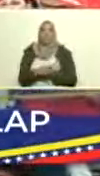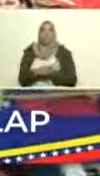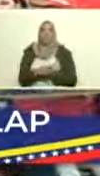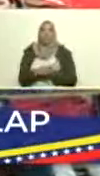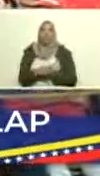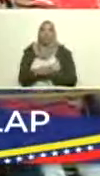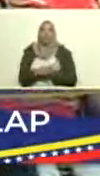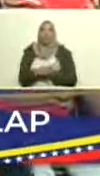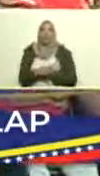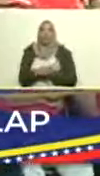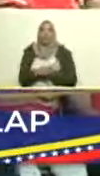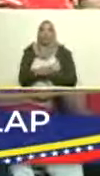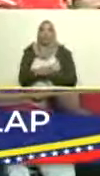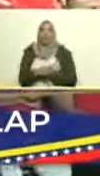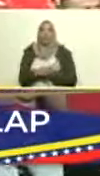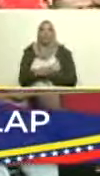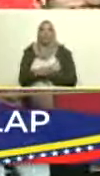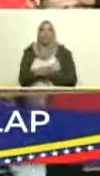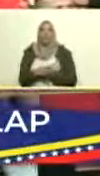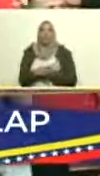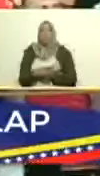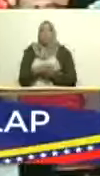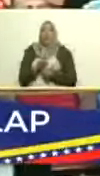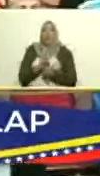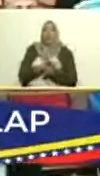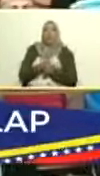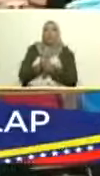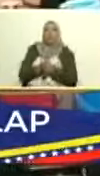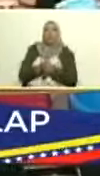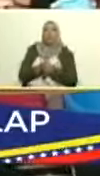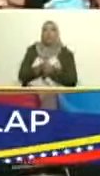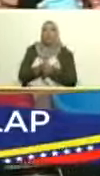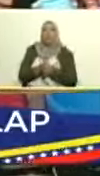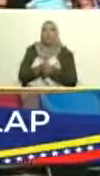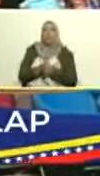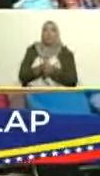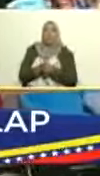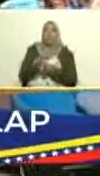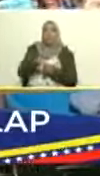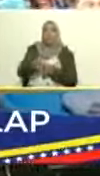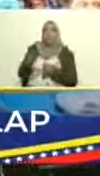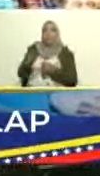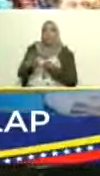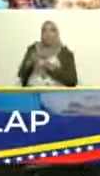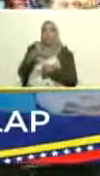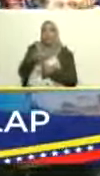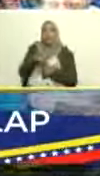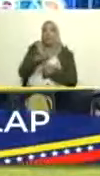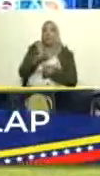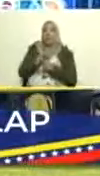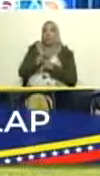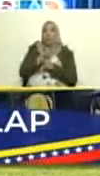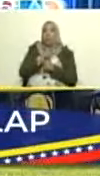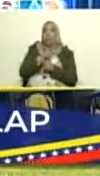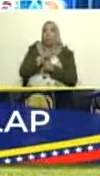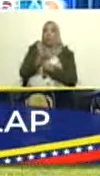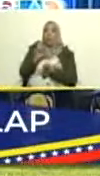Y en medio de la pandemia persiguieron a los CLAC y nosotros fuimos